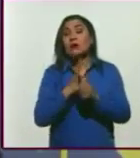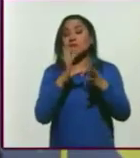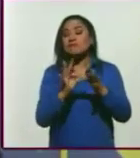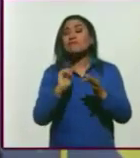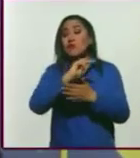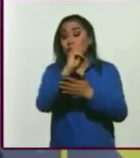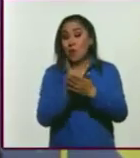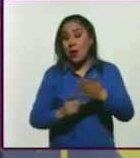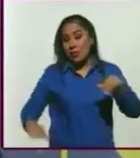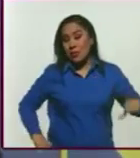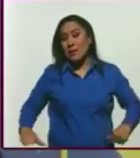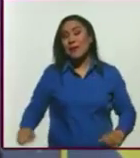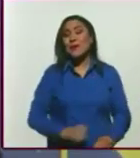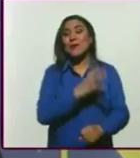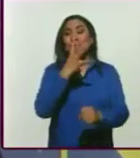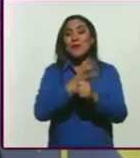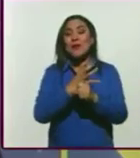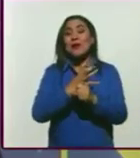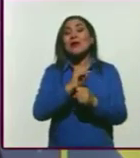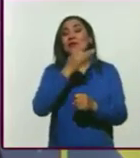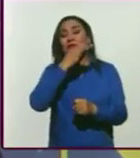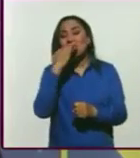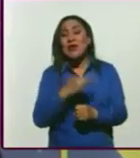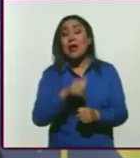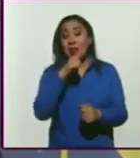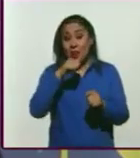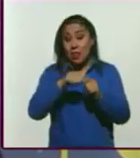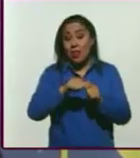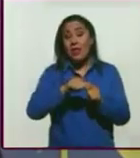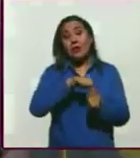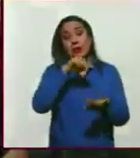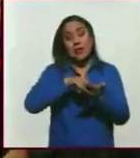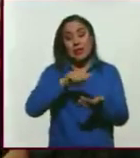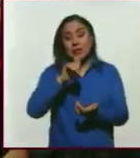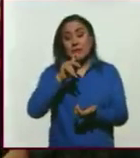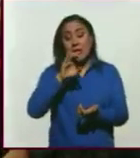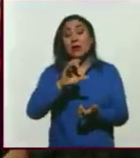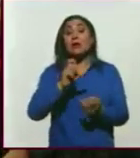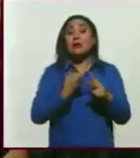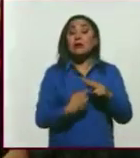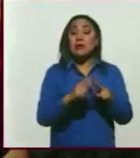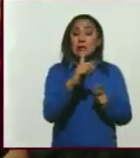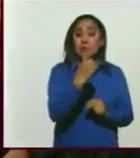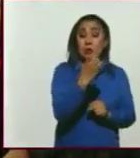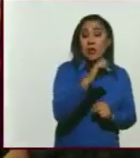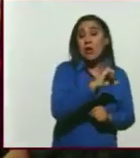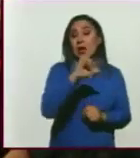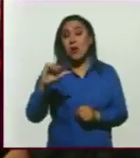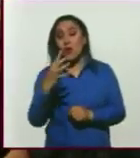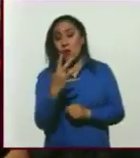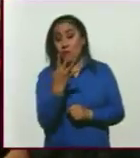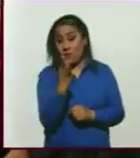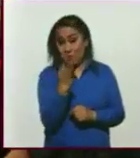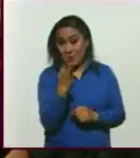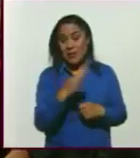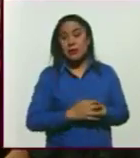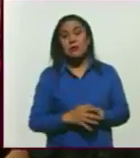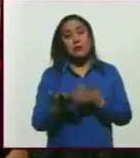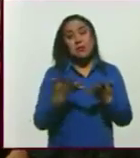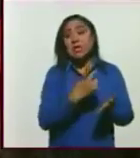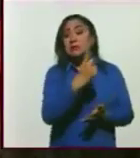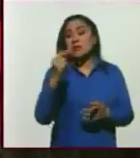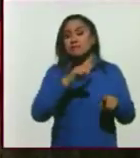actividades de la cuarta edición del Festival Letras en Tepic. Se llevará a cabo del 31 de enero al 4 de febrero. Son alrededor de